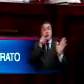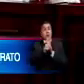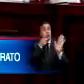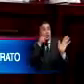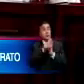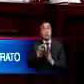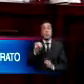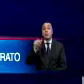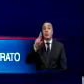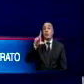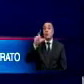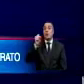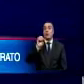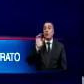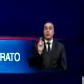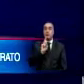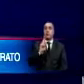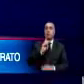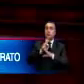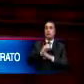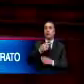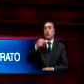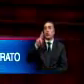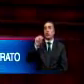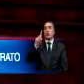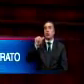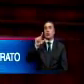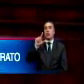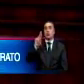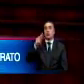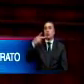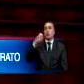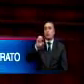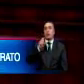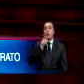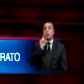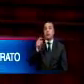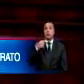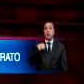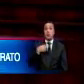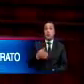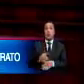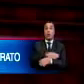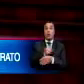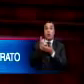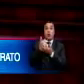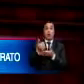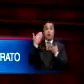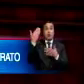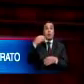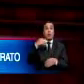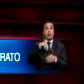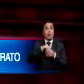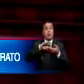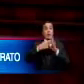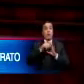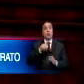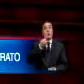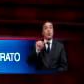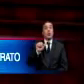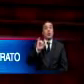Santi, coordinador de Pachacuti, salió en defensa de Guadalupe Llori. Fernando Villavicencio, ¿a quién yo le di asilo político en mi comunidad